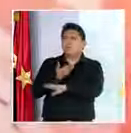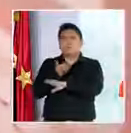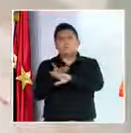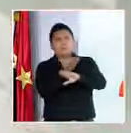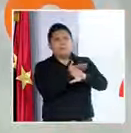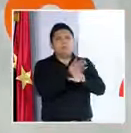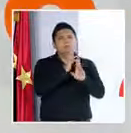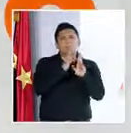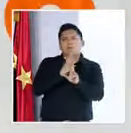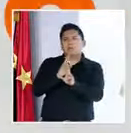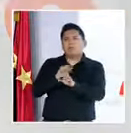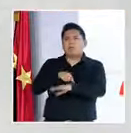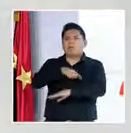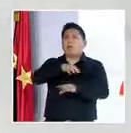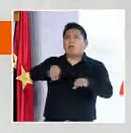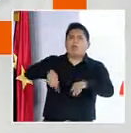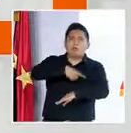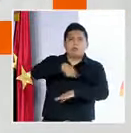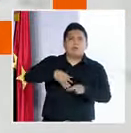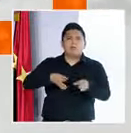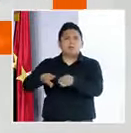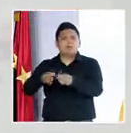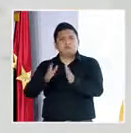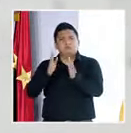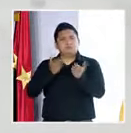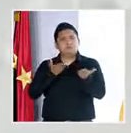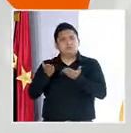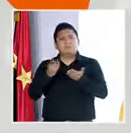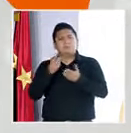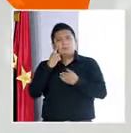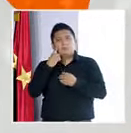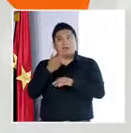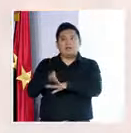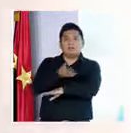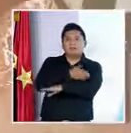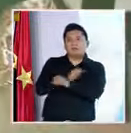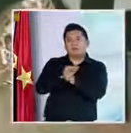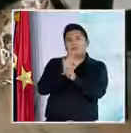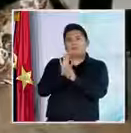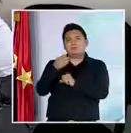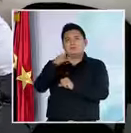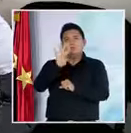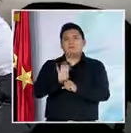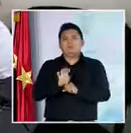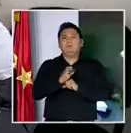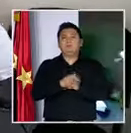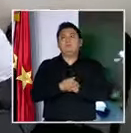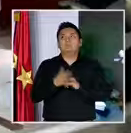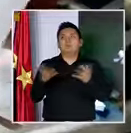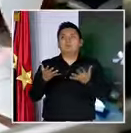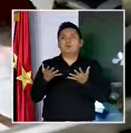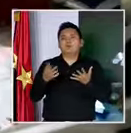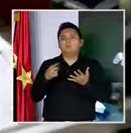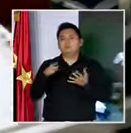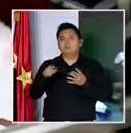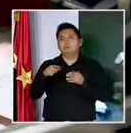darles respuestas oportunas. Logramos prestar nuestros servicios en tiempos de COVID-19 a través de nuestra sede